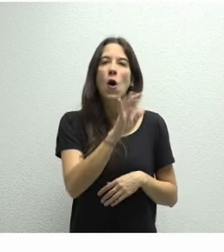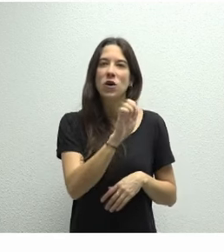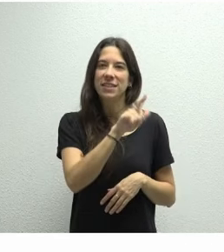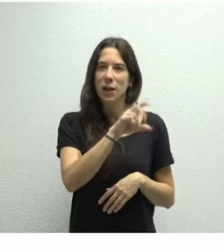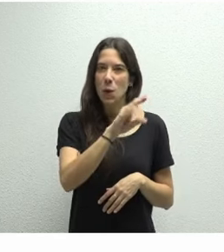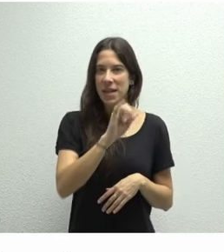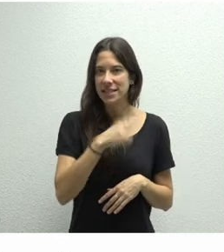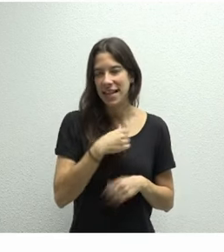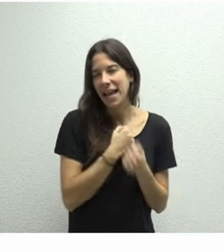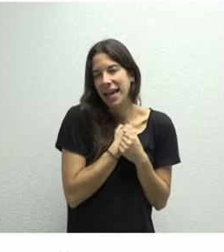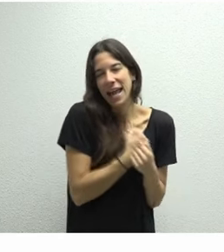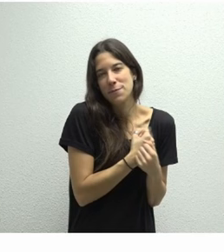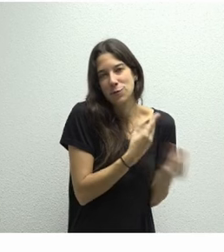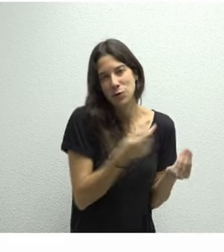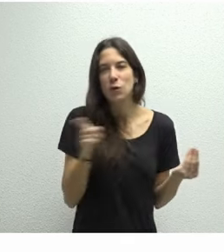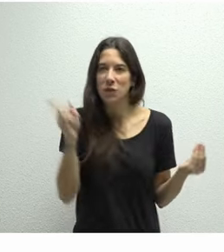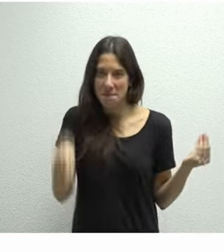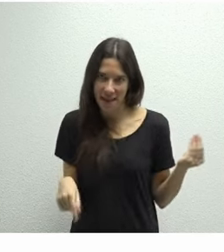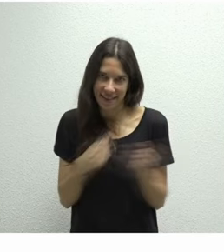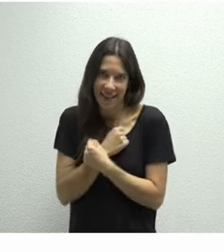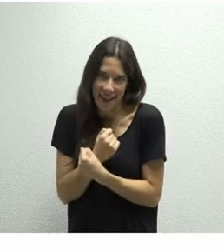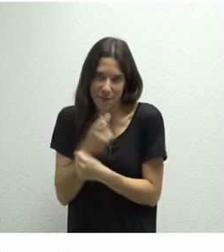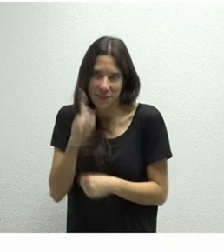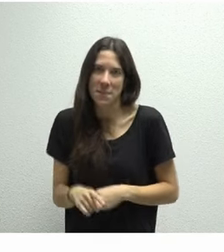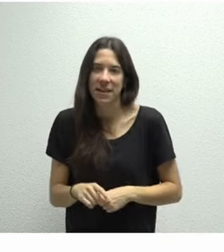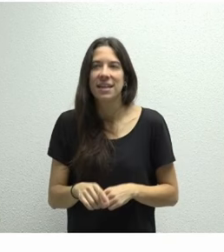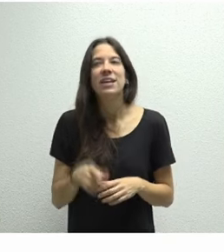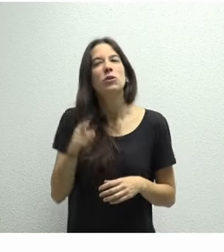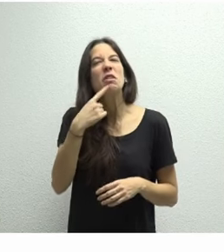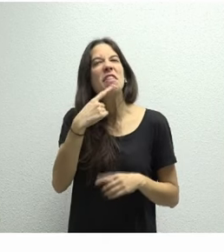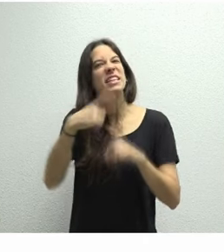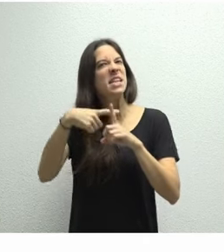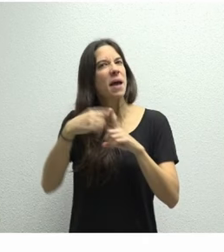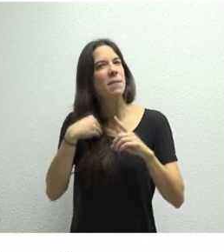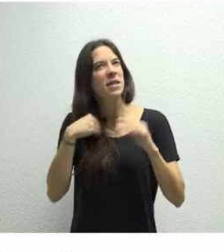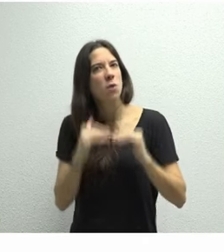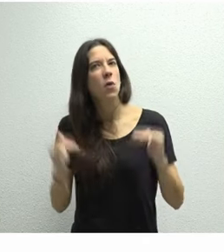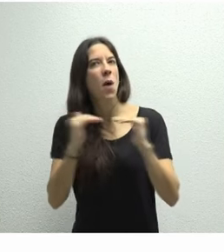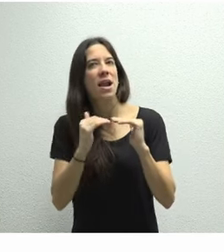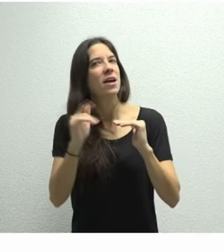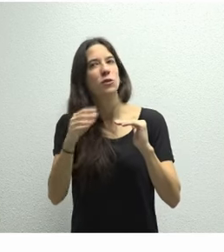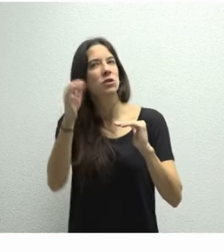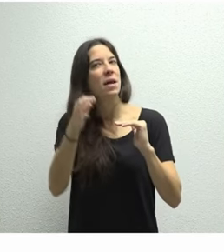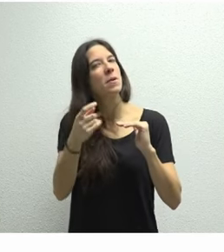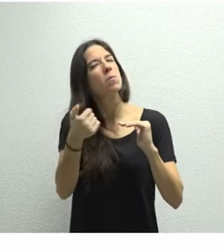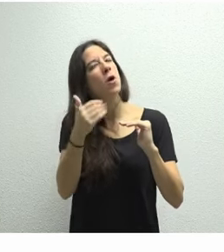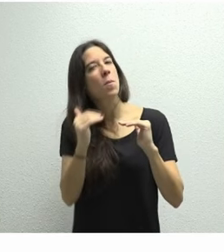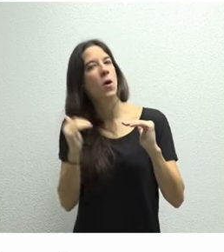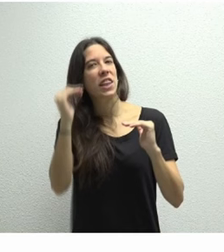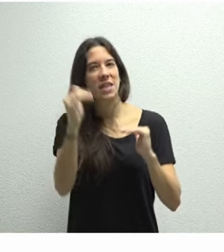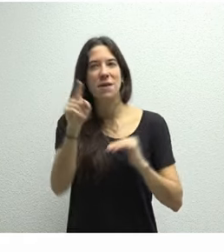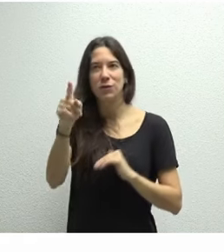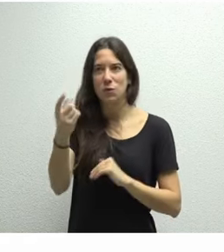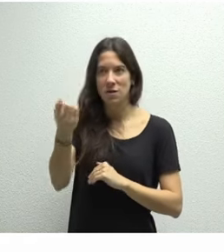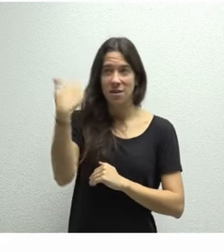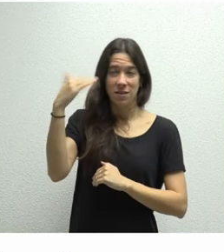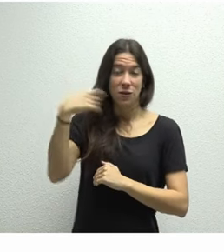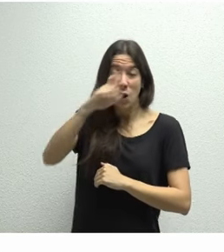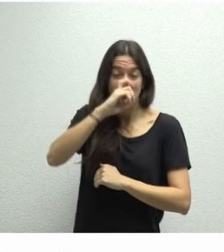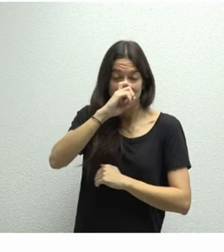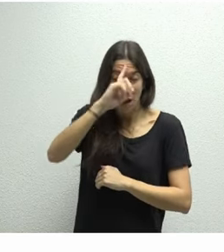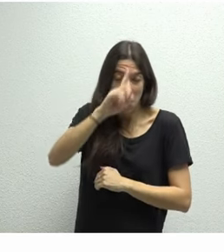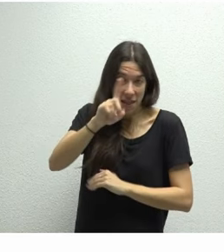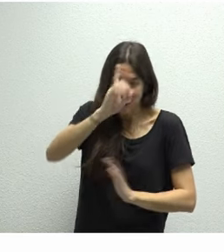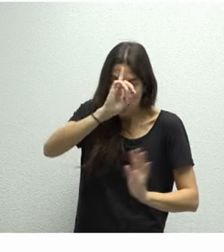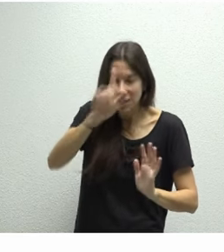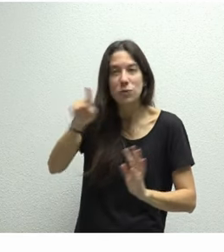estés tú aquí Di que estás Al mismo nivel siempre has estado un punto por encima yo no sé si tú te acuerdas tú fuiste profesor mío de un máster que hice y me diste